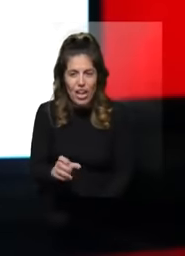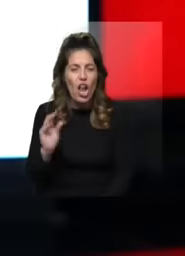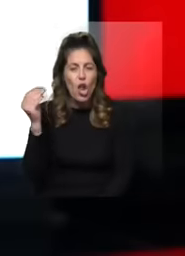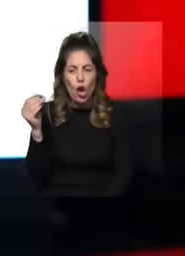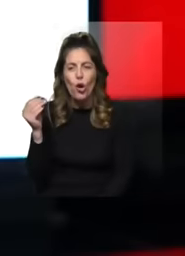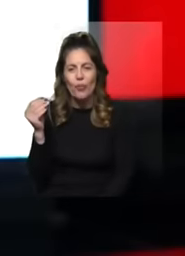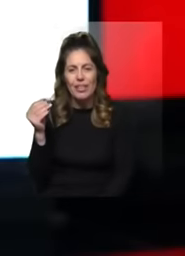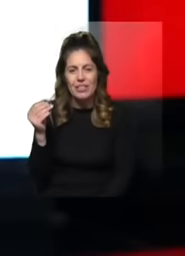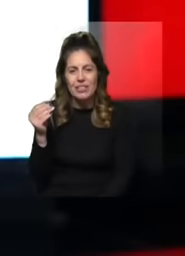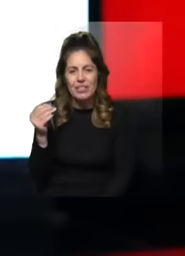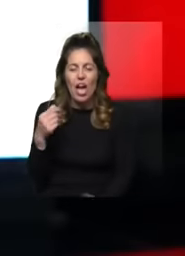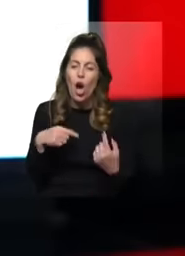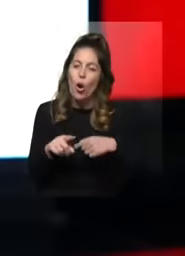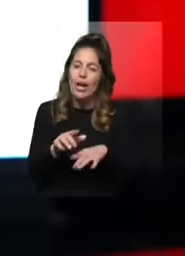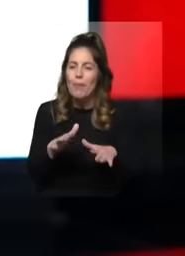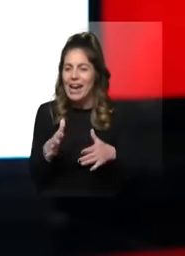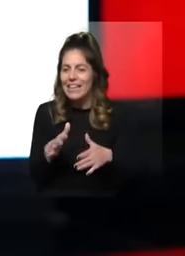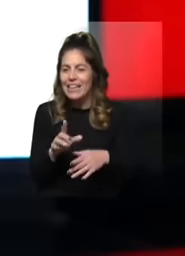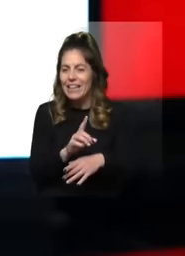jóvenes, aunque parezca que están